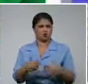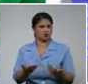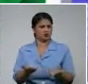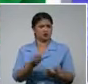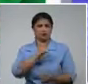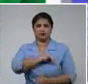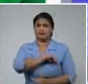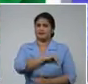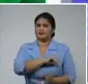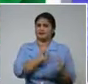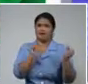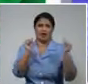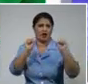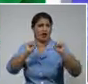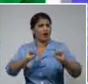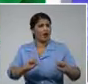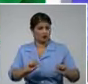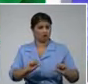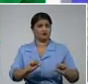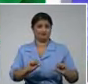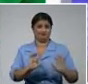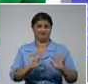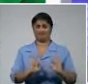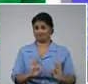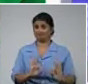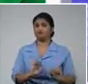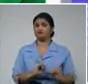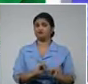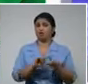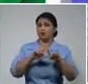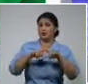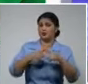dado fundamentalmente por